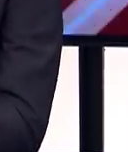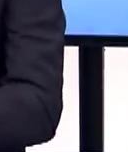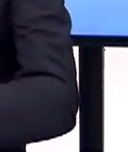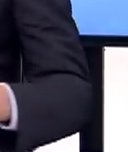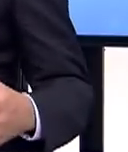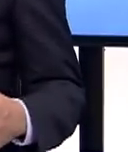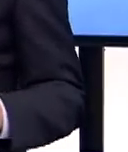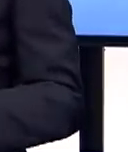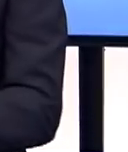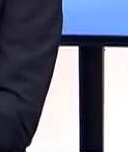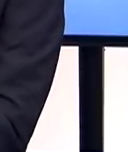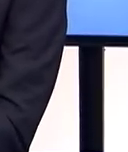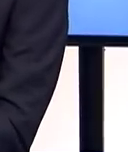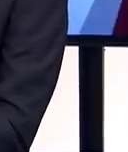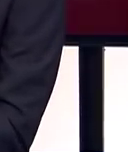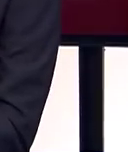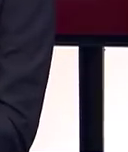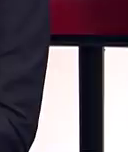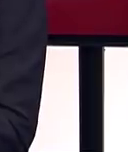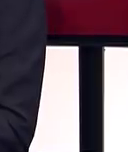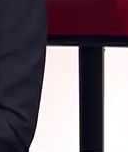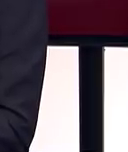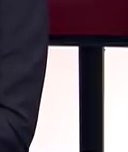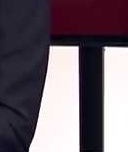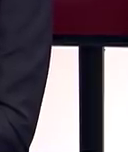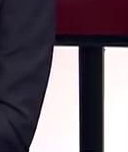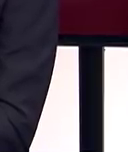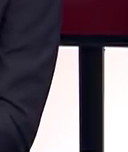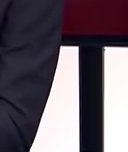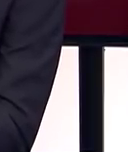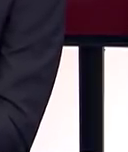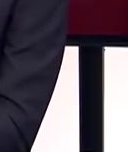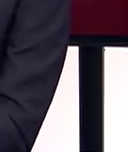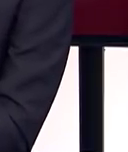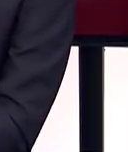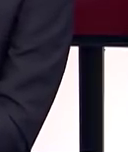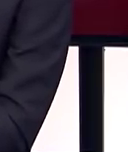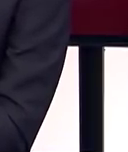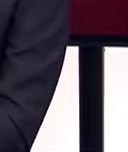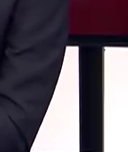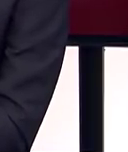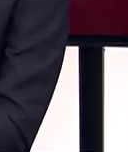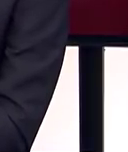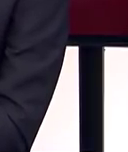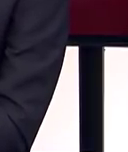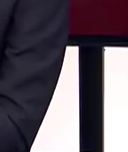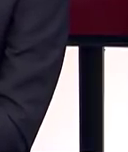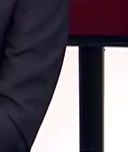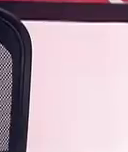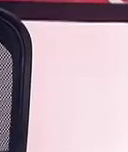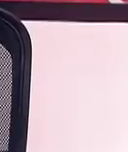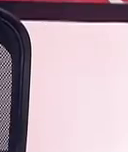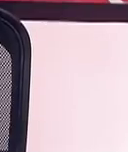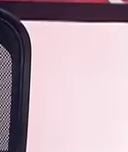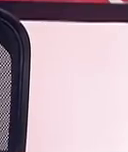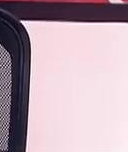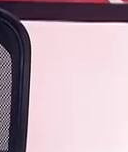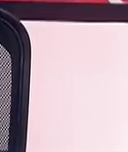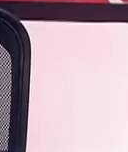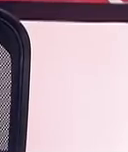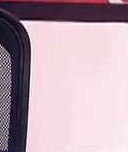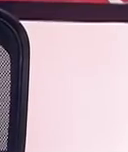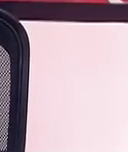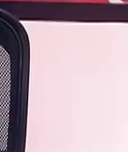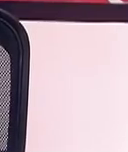Said en su contexto como escritor y la importancia para México de él. Bueno, Gabriel Said es realmente un milagro,